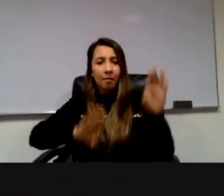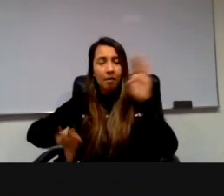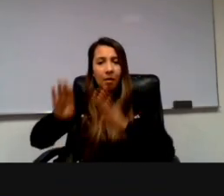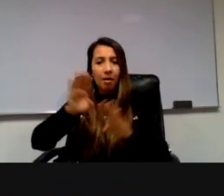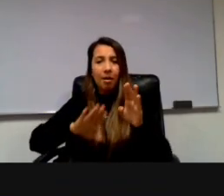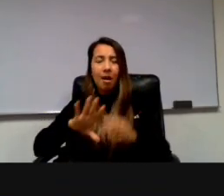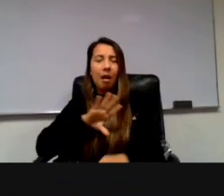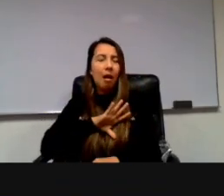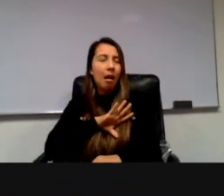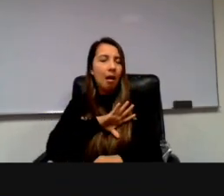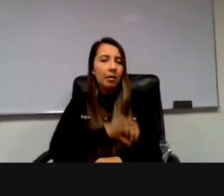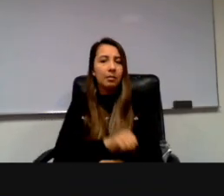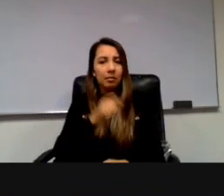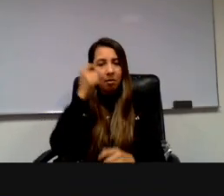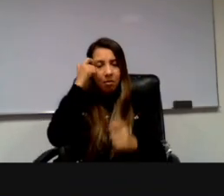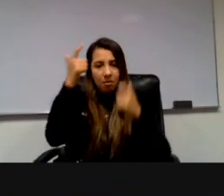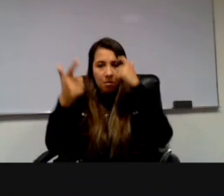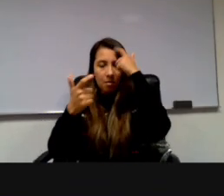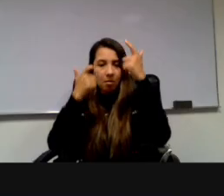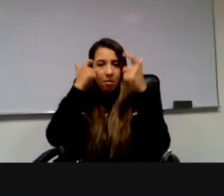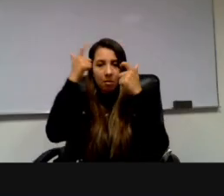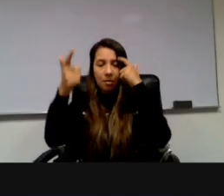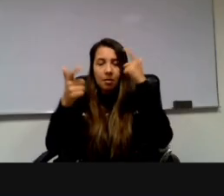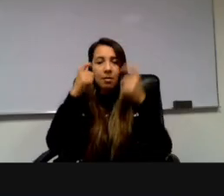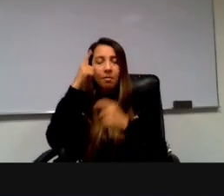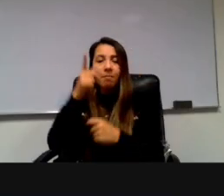inventar palabras para